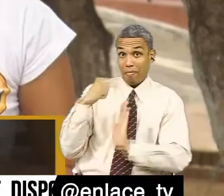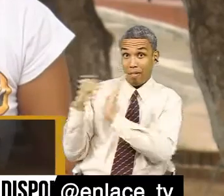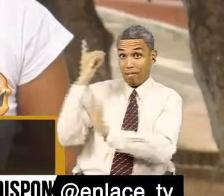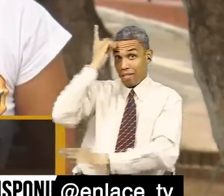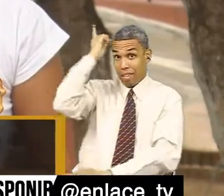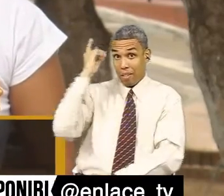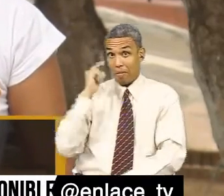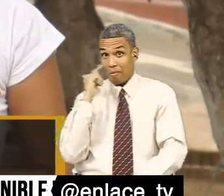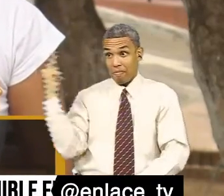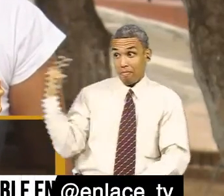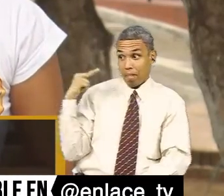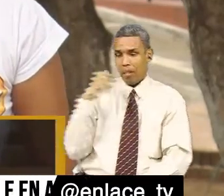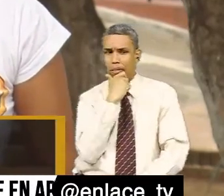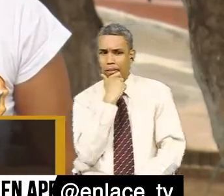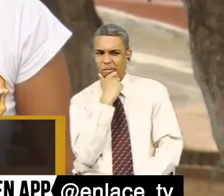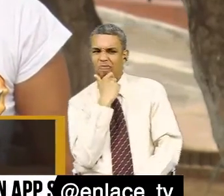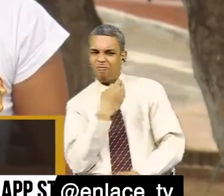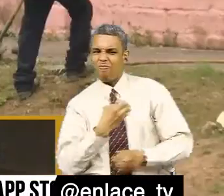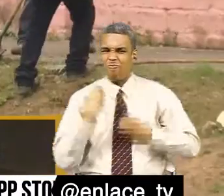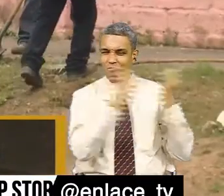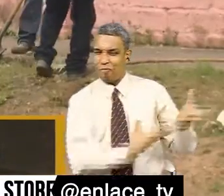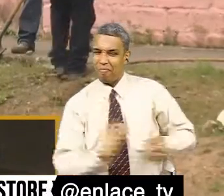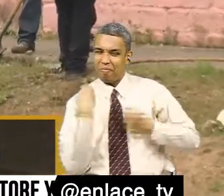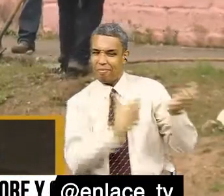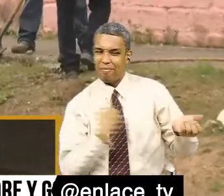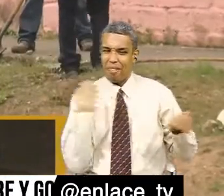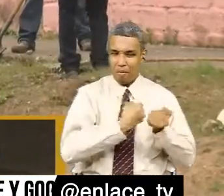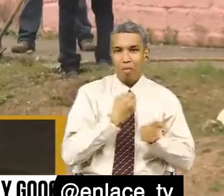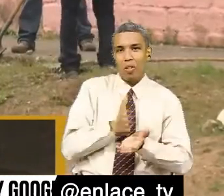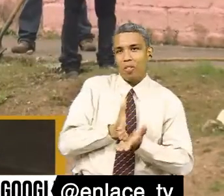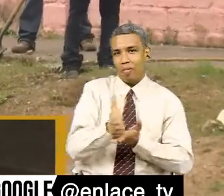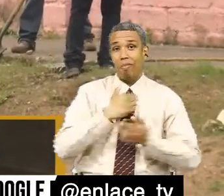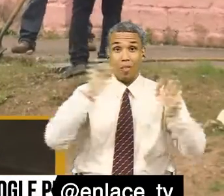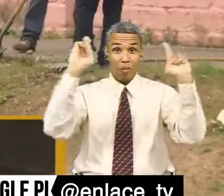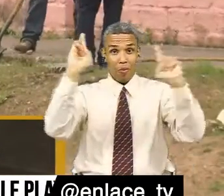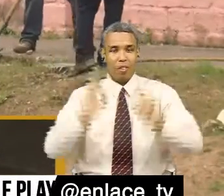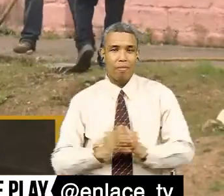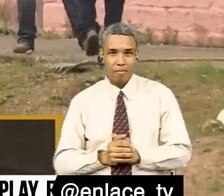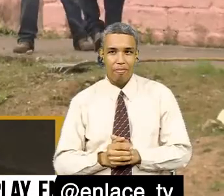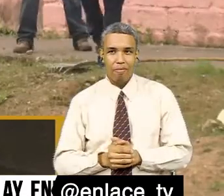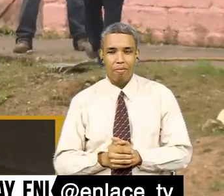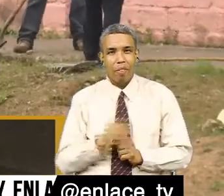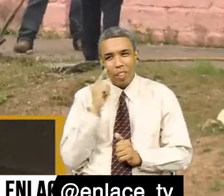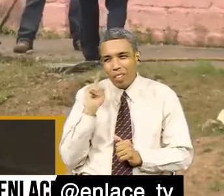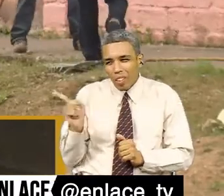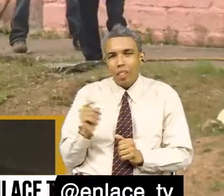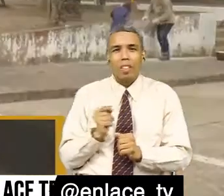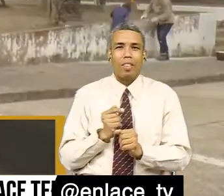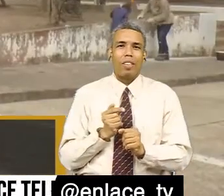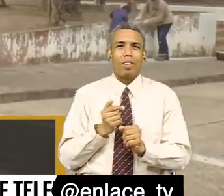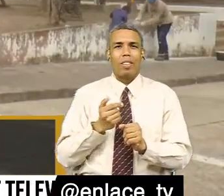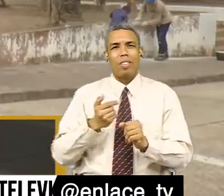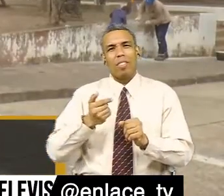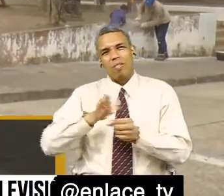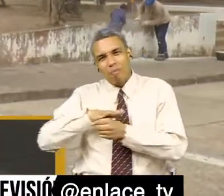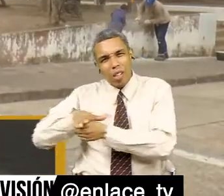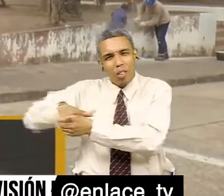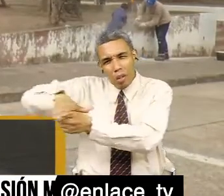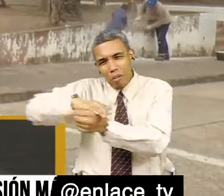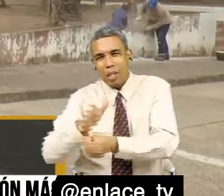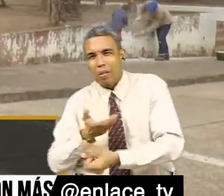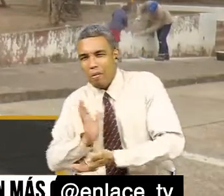un proyecto para el parque. Los invito a que nos ayuden a cuidar el parque. Estas jornadas de limpieza y embellecimiento adelantadas desde la